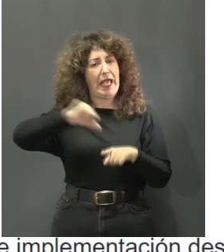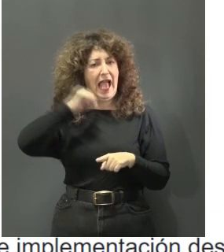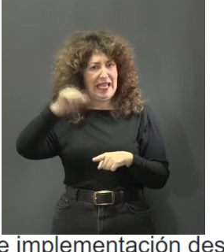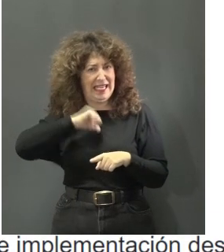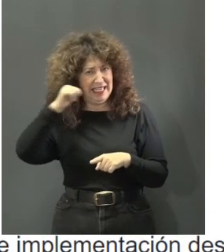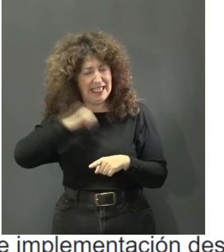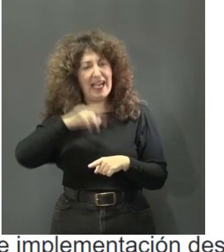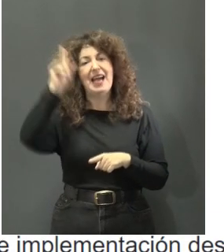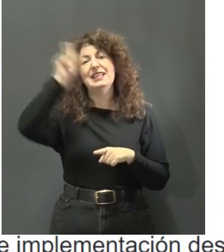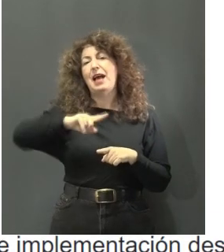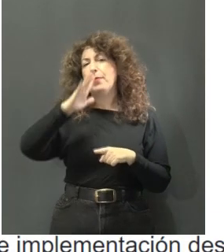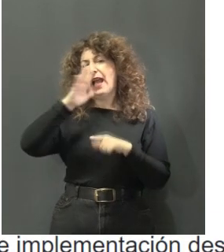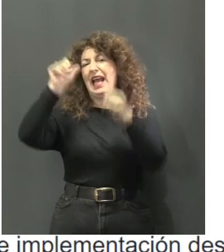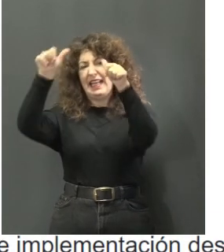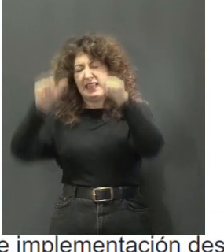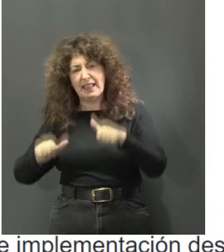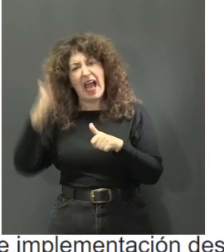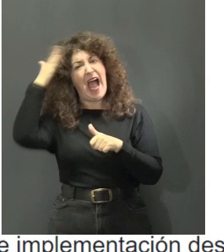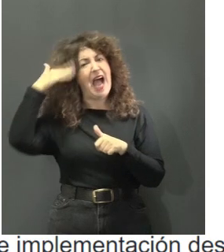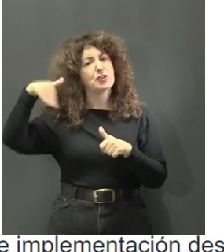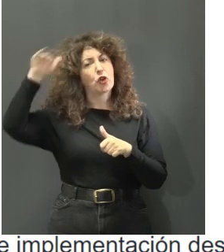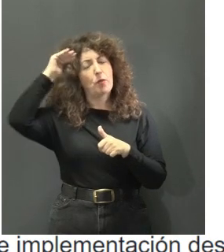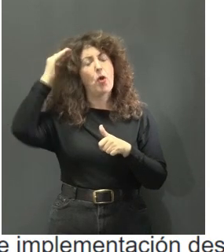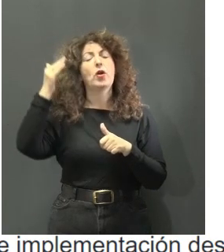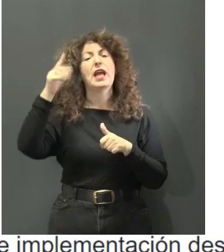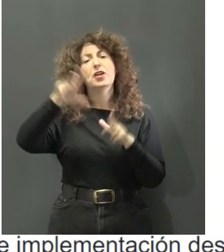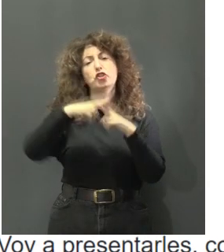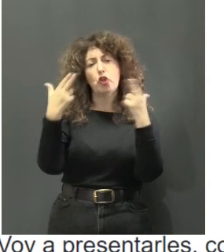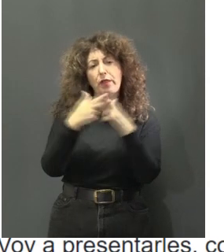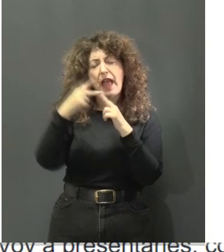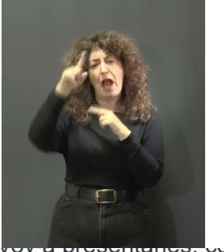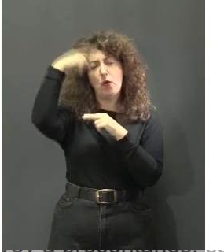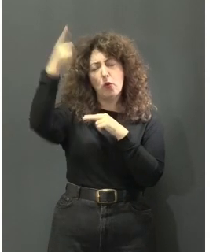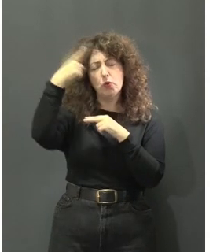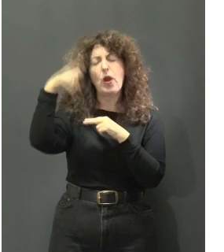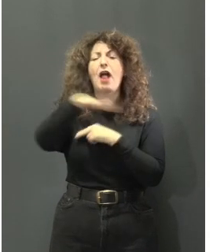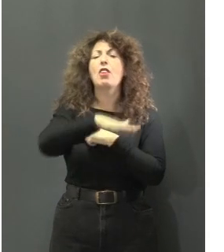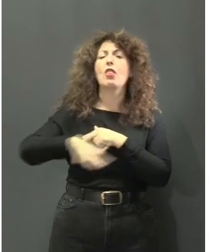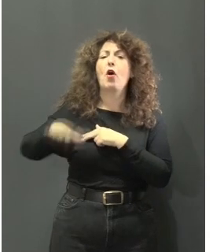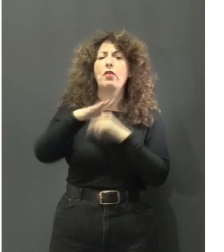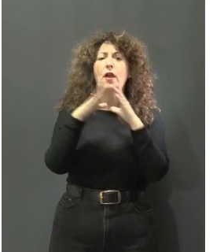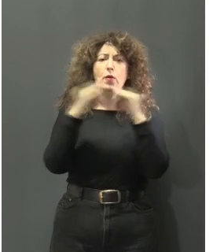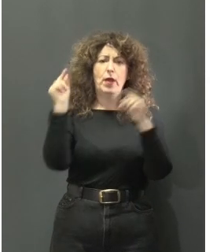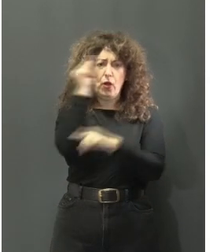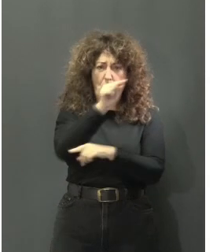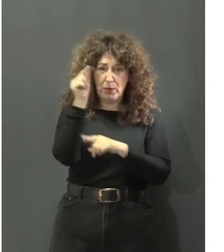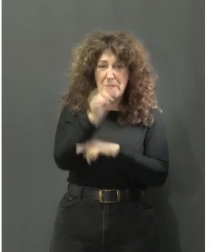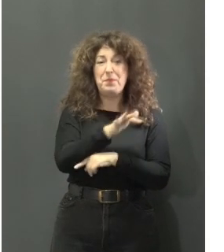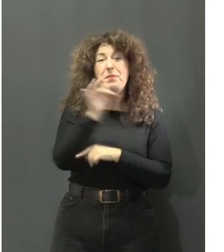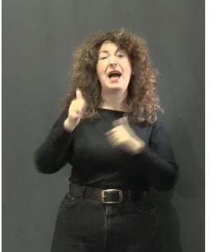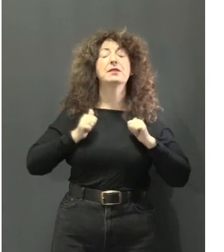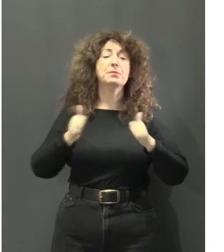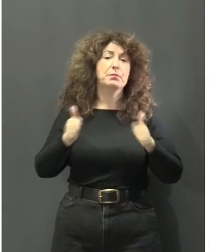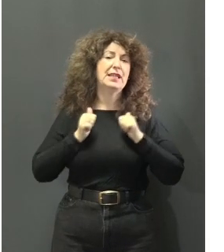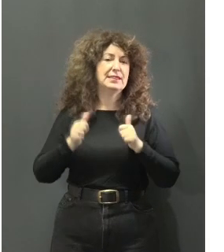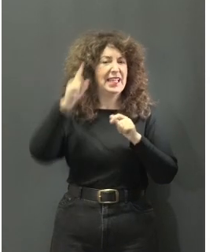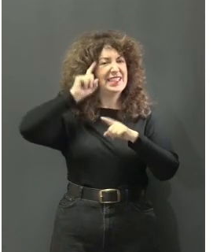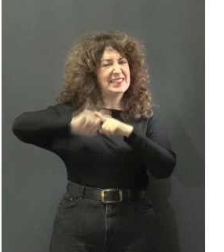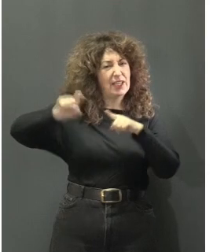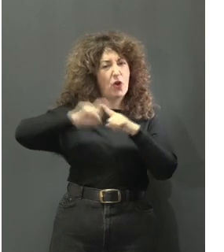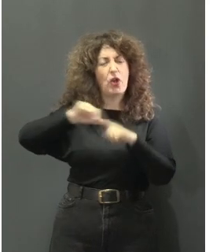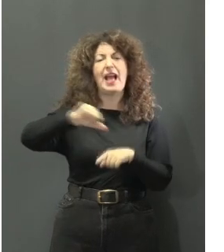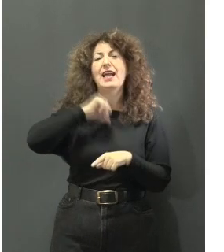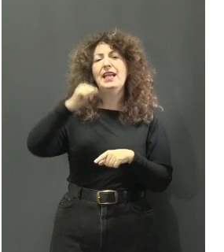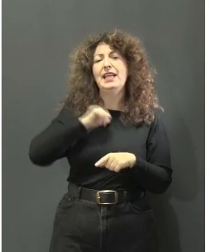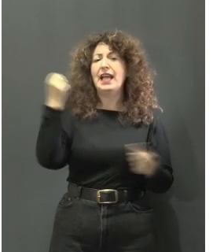es licenciada en Antropología Social y Cultural por la Universidad Complutense de Madrid, máster en Psicología Clínica Conductual, máster